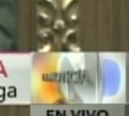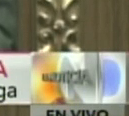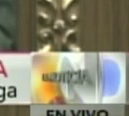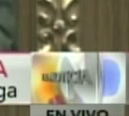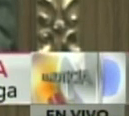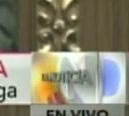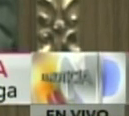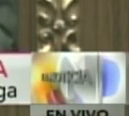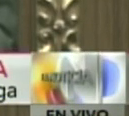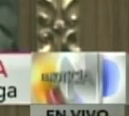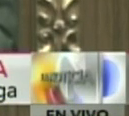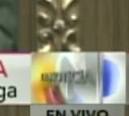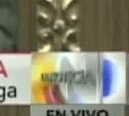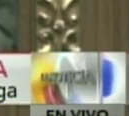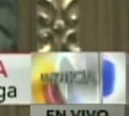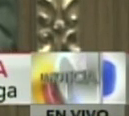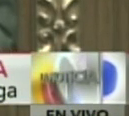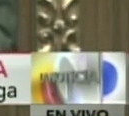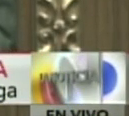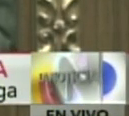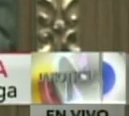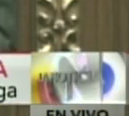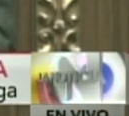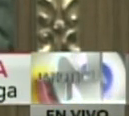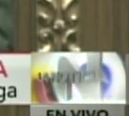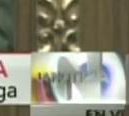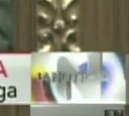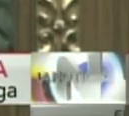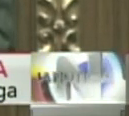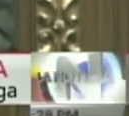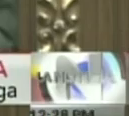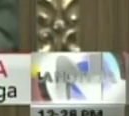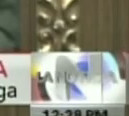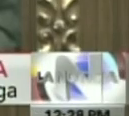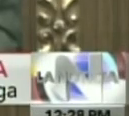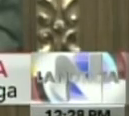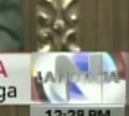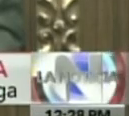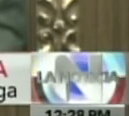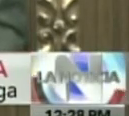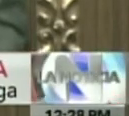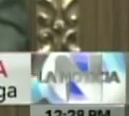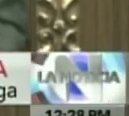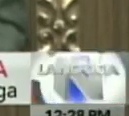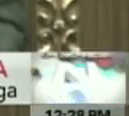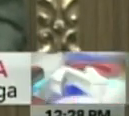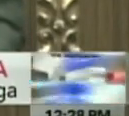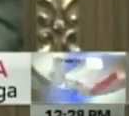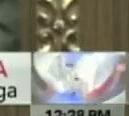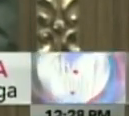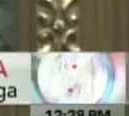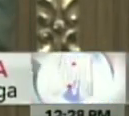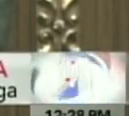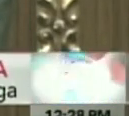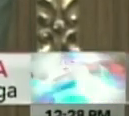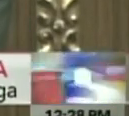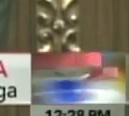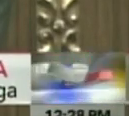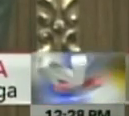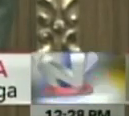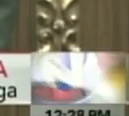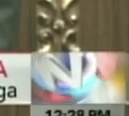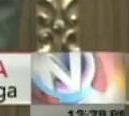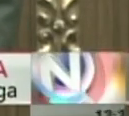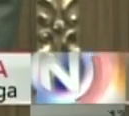Alianza productiva nacional y fomento de nuevas fuentes de divisas y base productiva, entre otras tareas